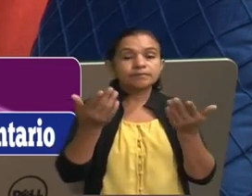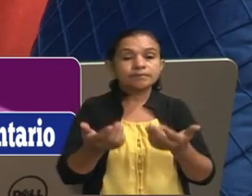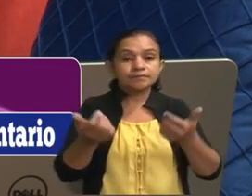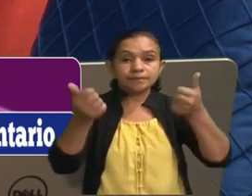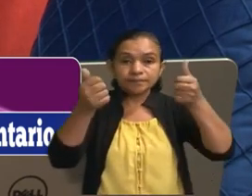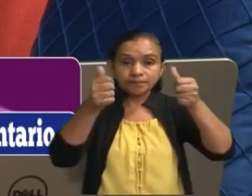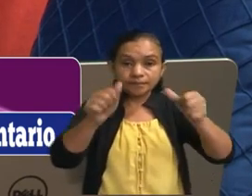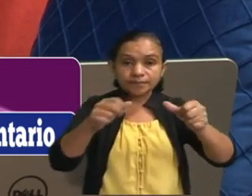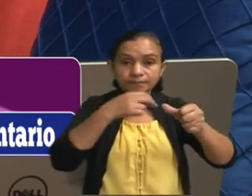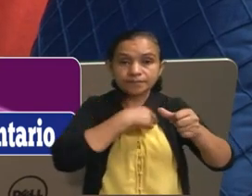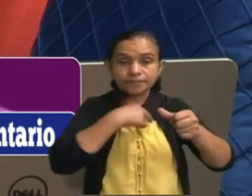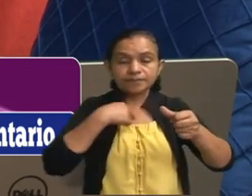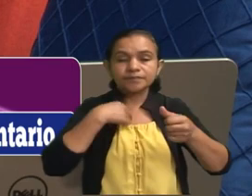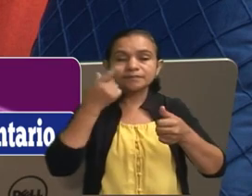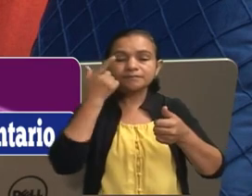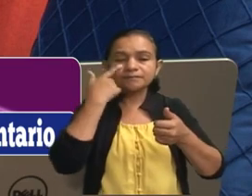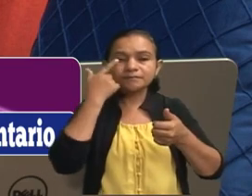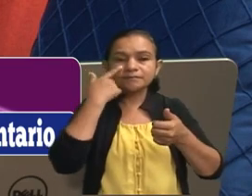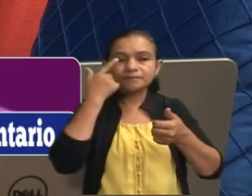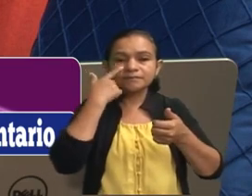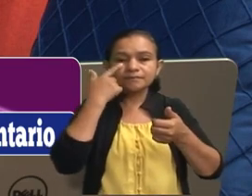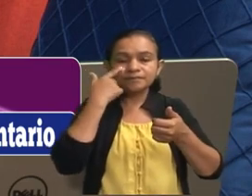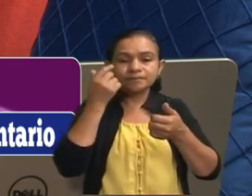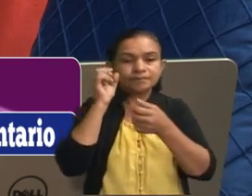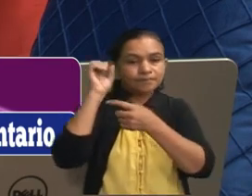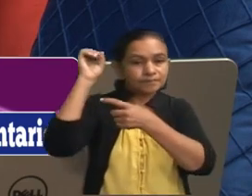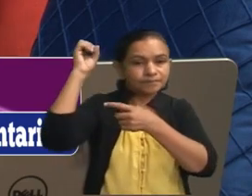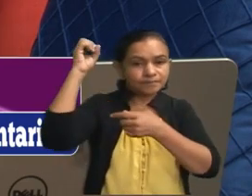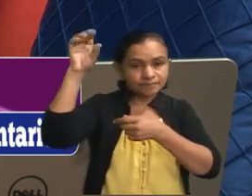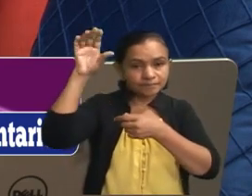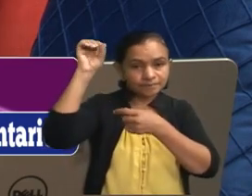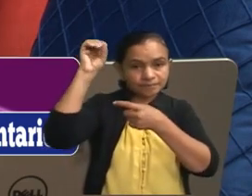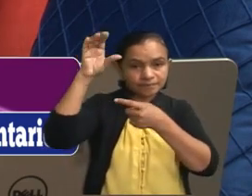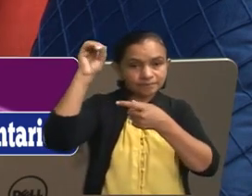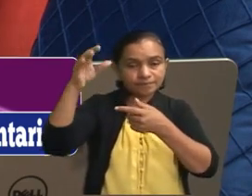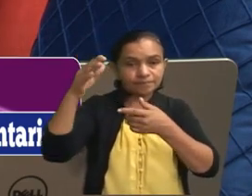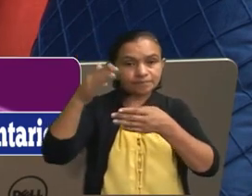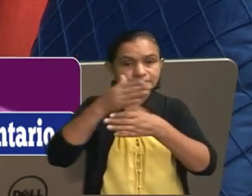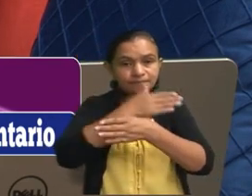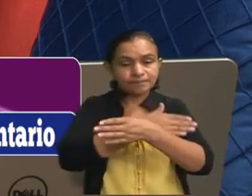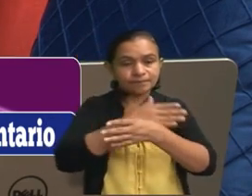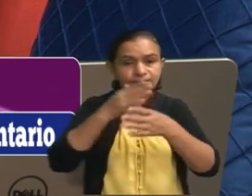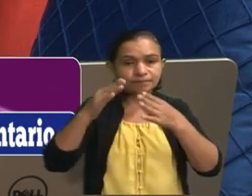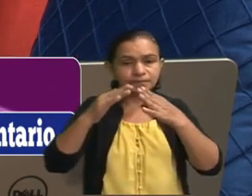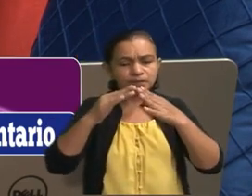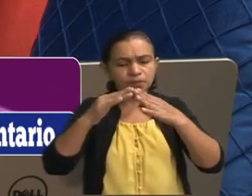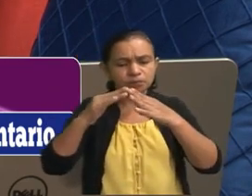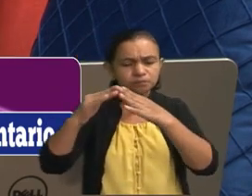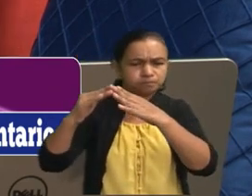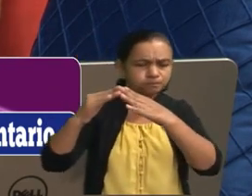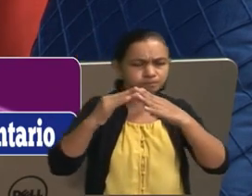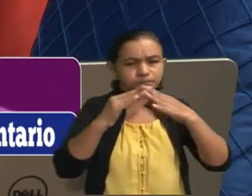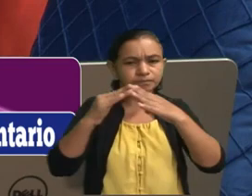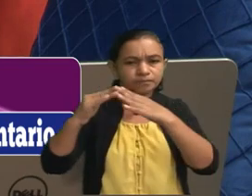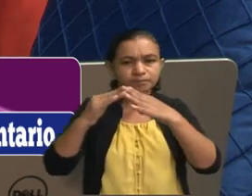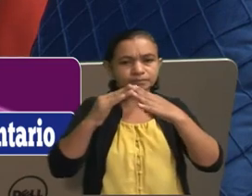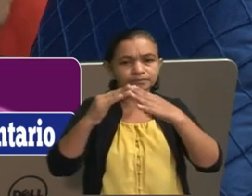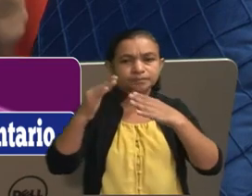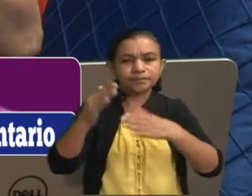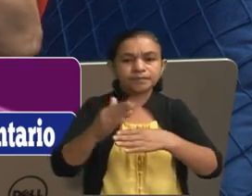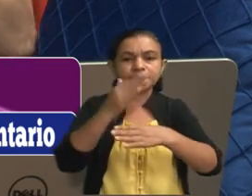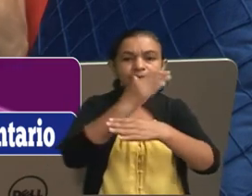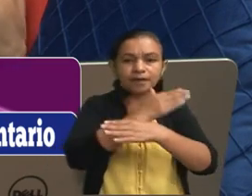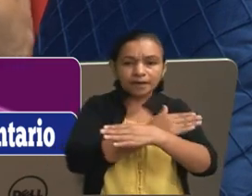establecer y probar la alerta temprana de la sacudida del terremoto. Entonces, antes de